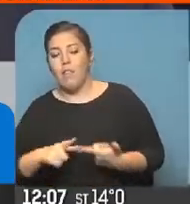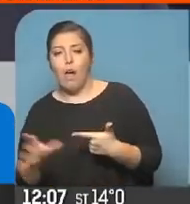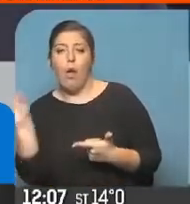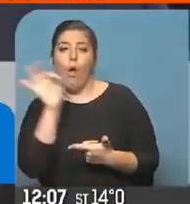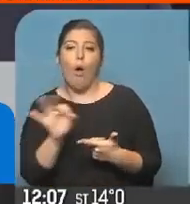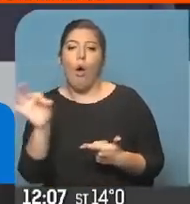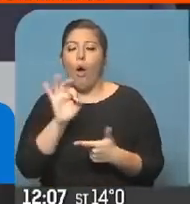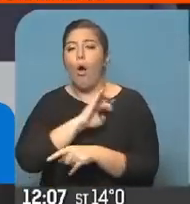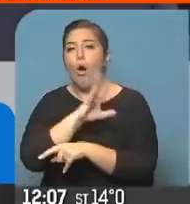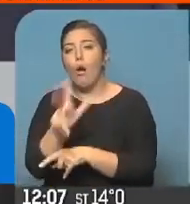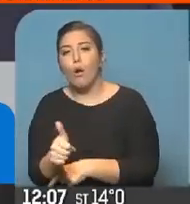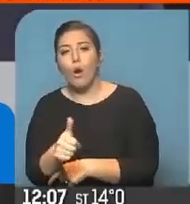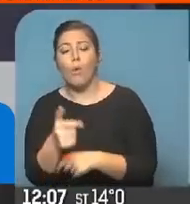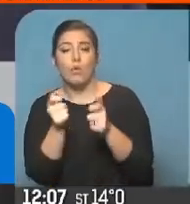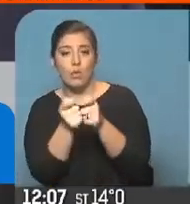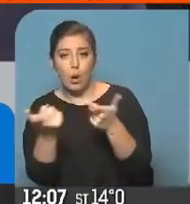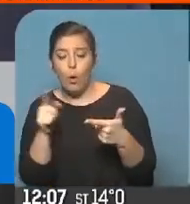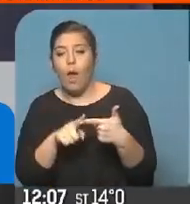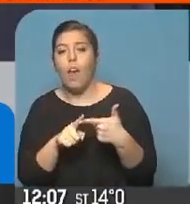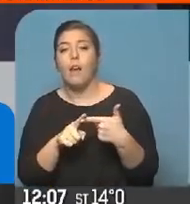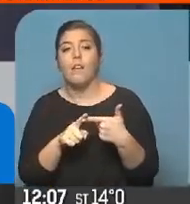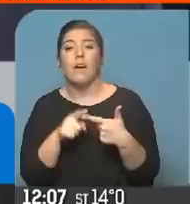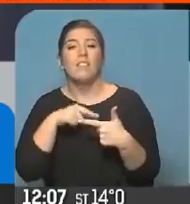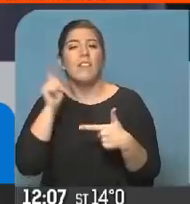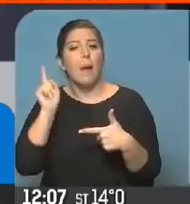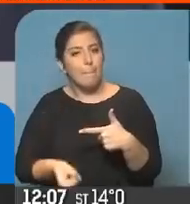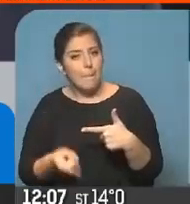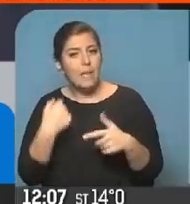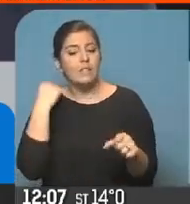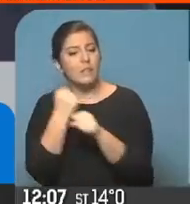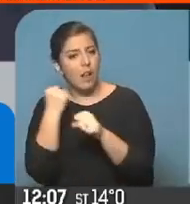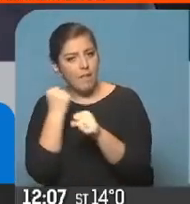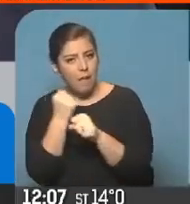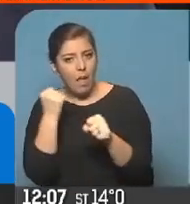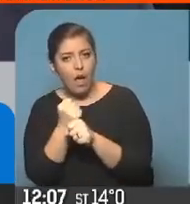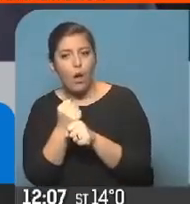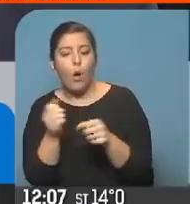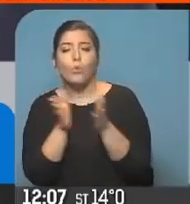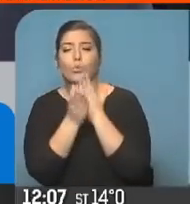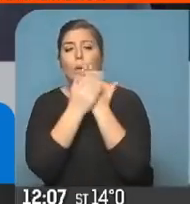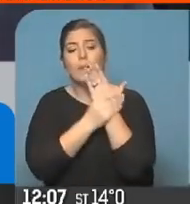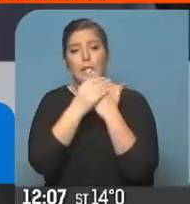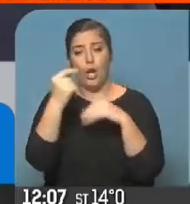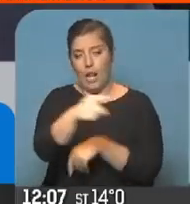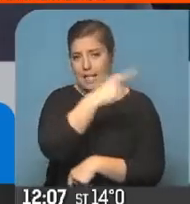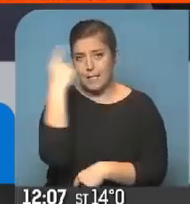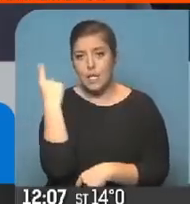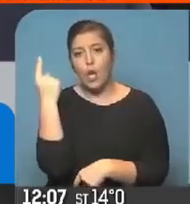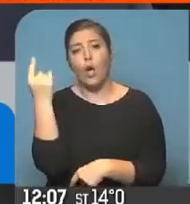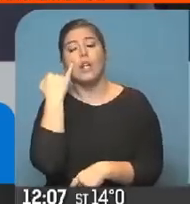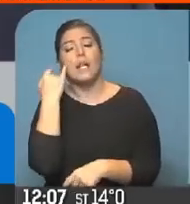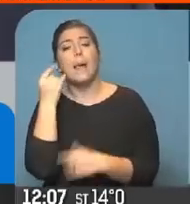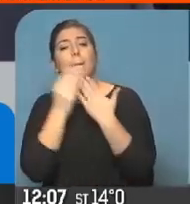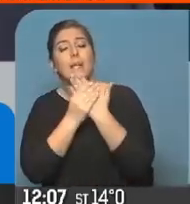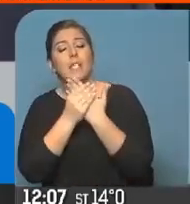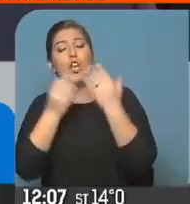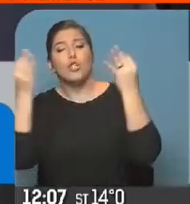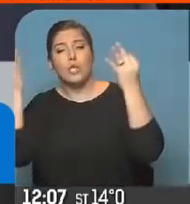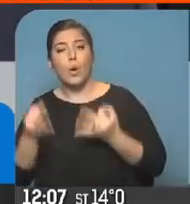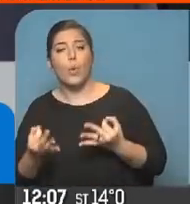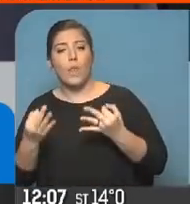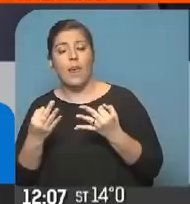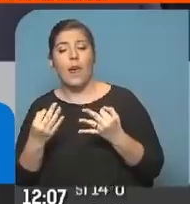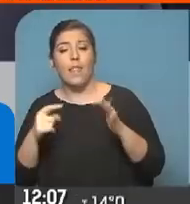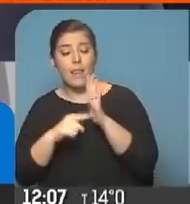el robo de celulares que en eso también estamos haciendo un gran trabajo con el ministerio de nación y con el ministerio de seguridad de la ciudad de buenos